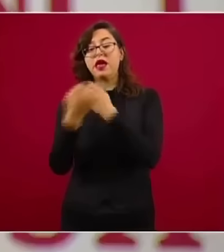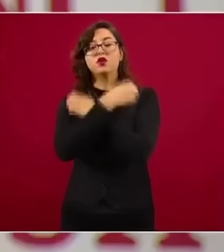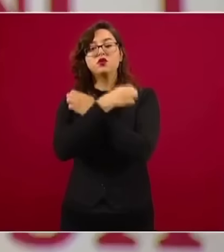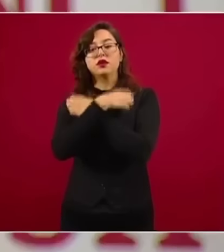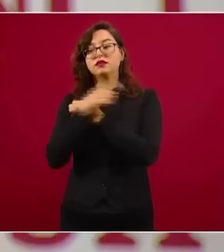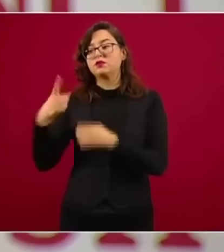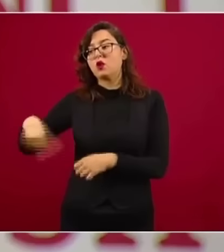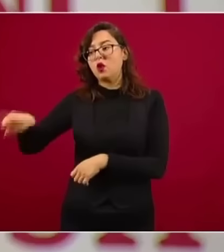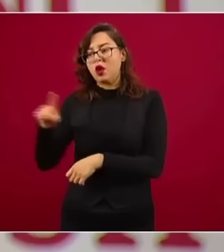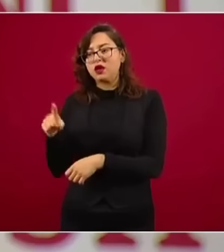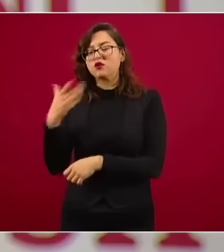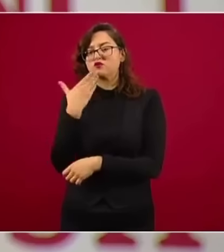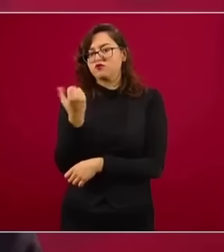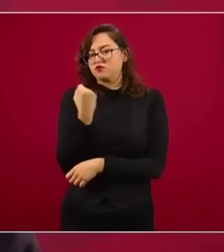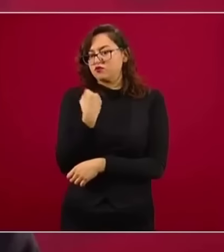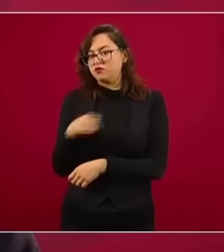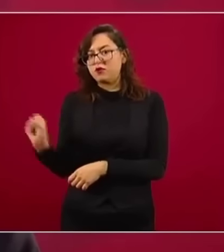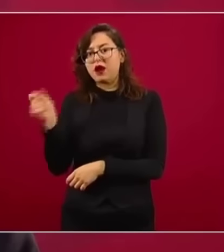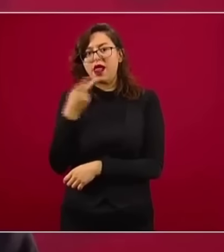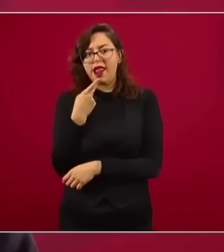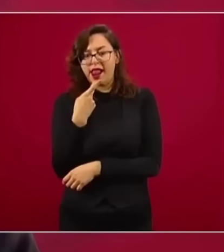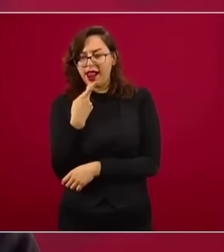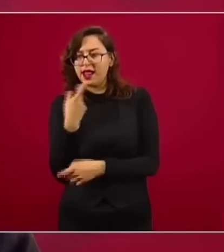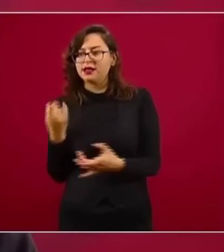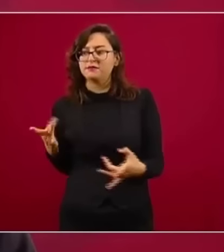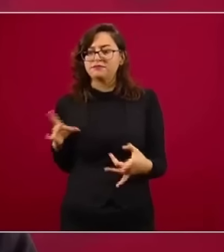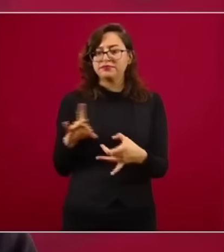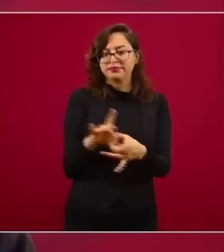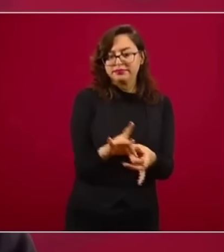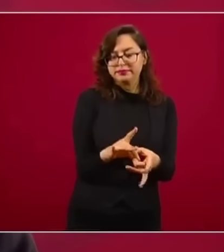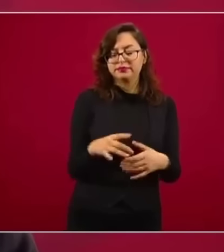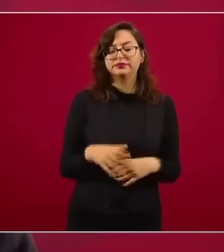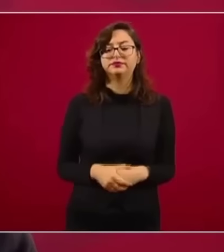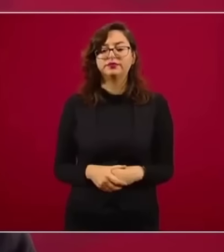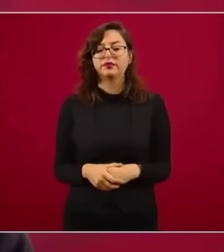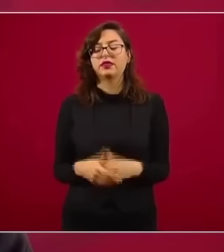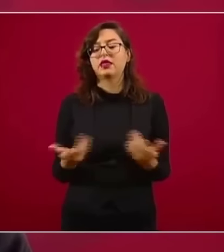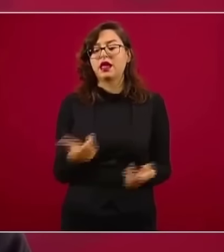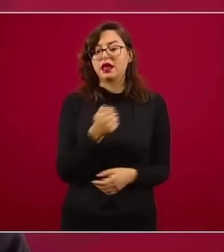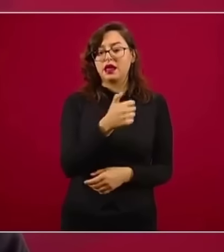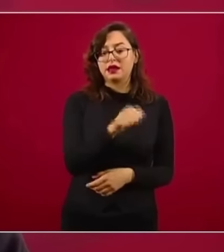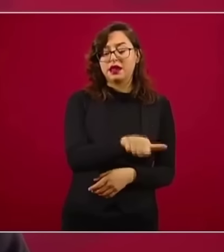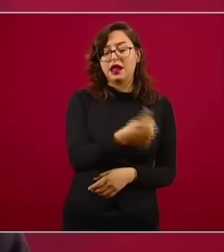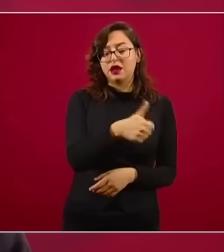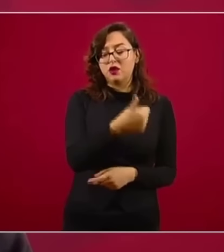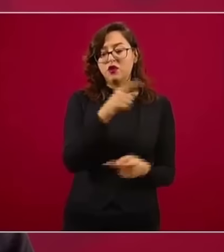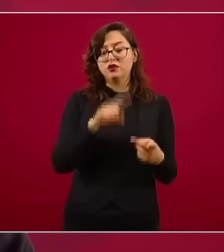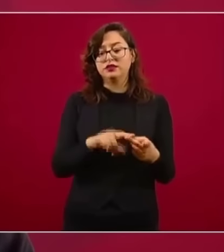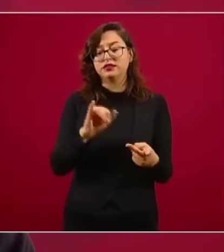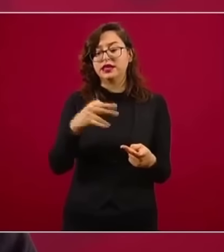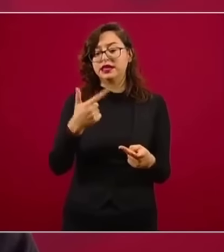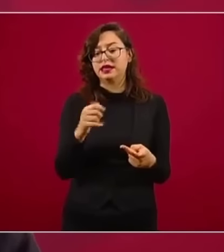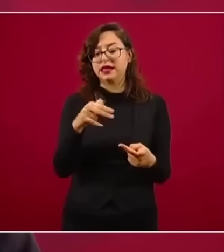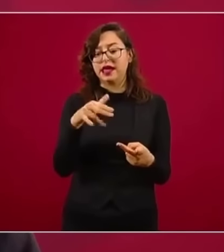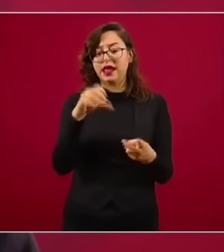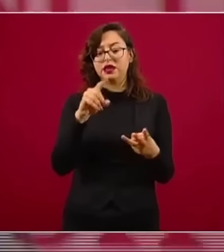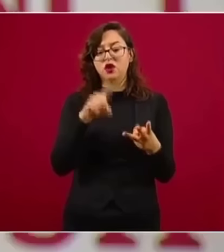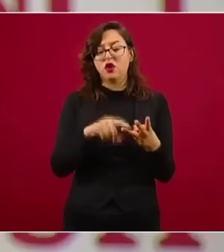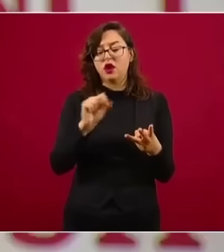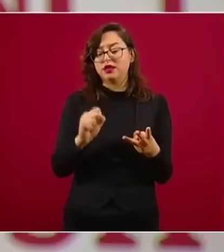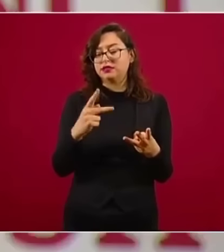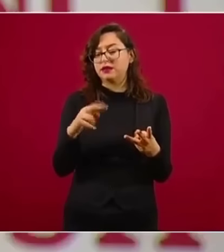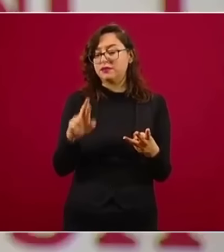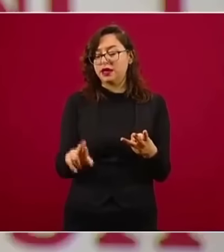para todo este trabajo en televisión. Canal 11, Ingenio TV, SPR y la red